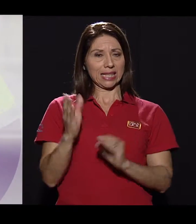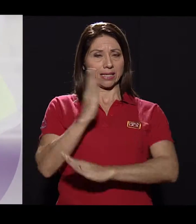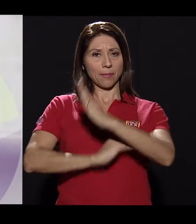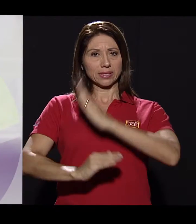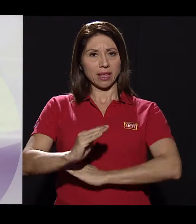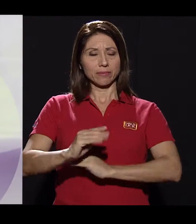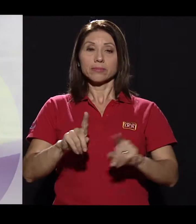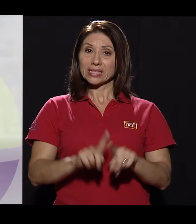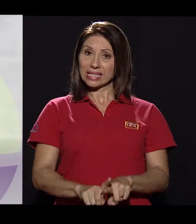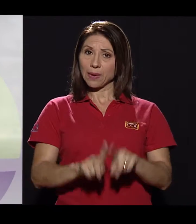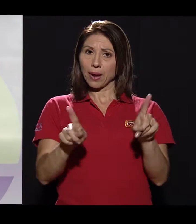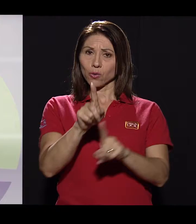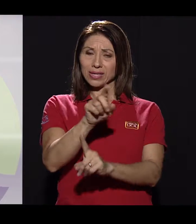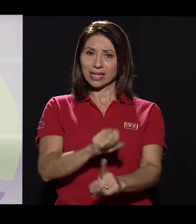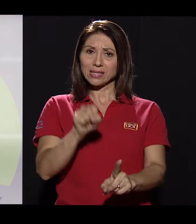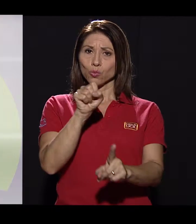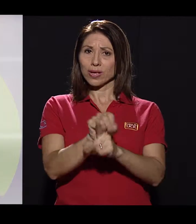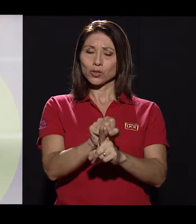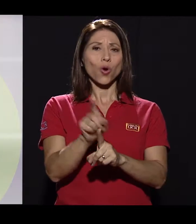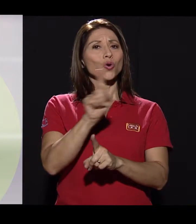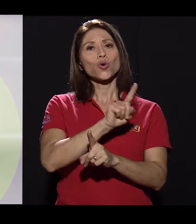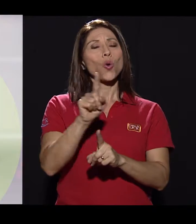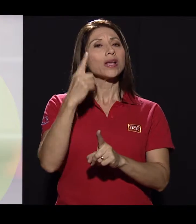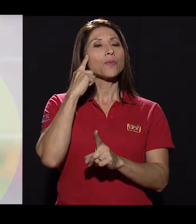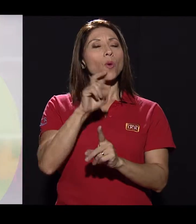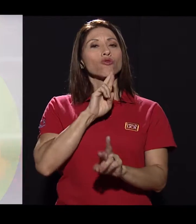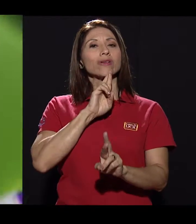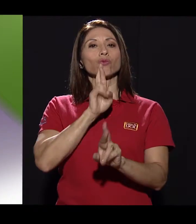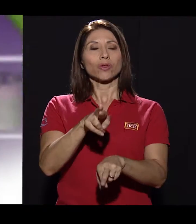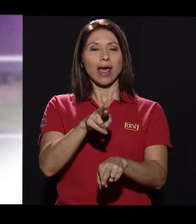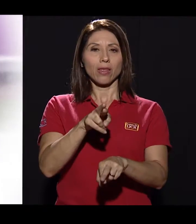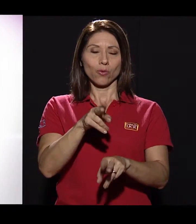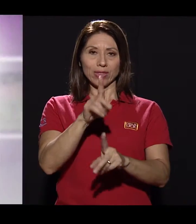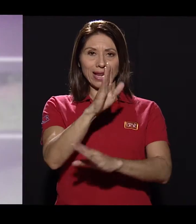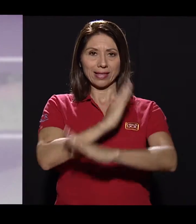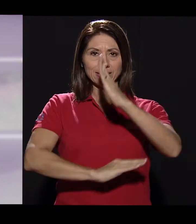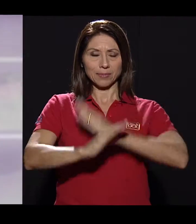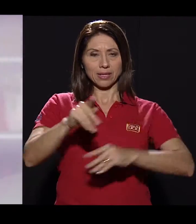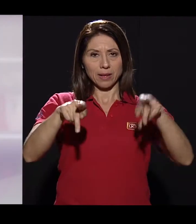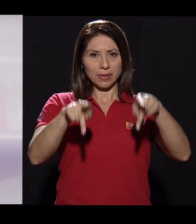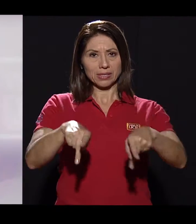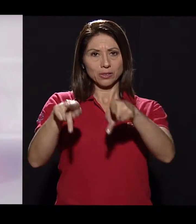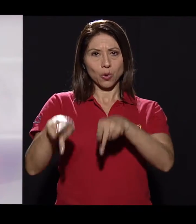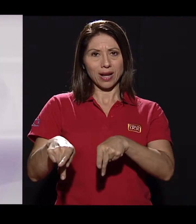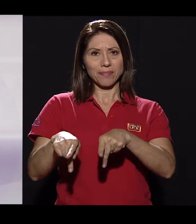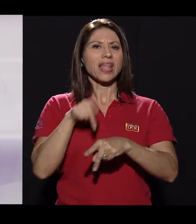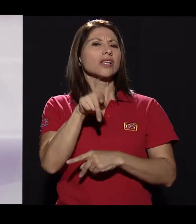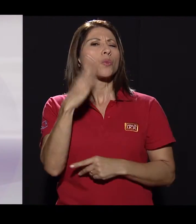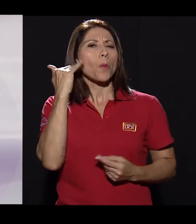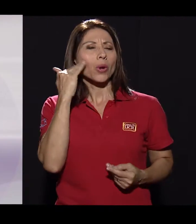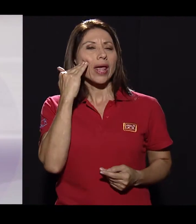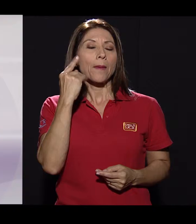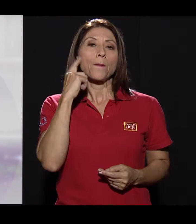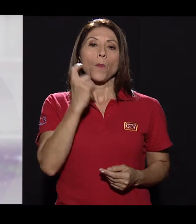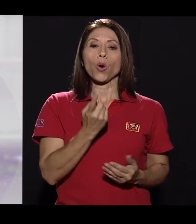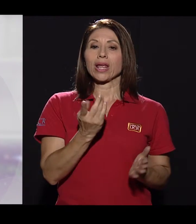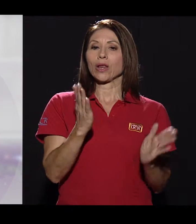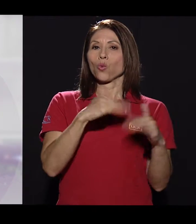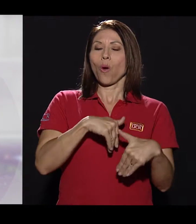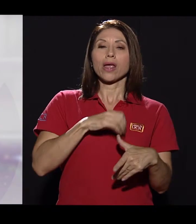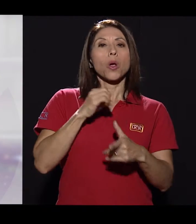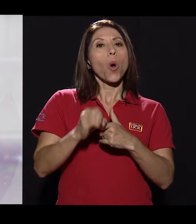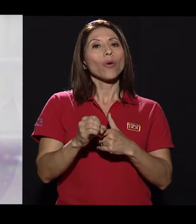discapacidad. Sin embargo, esta situación no se debe a la condición de discapacidad de la persona, sino a la carencia